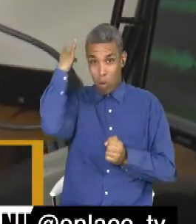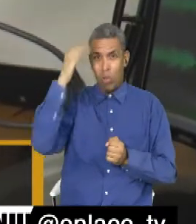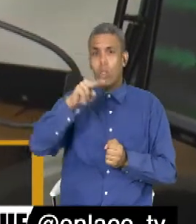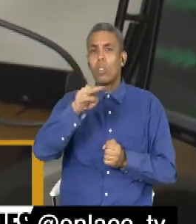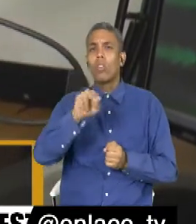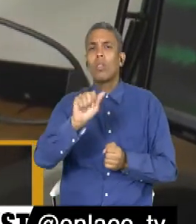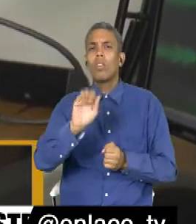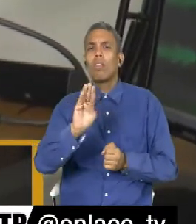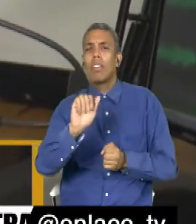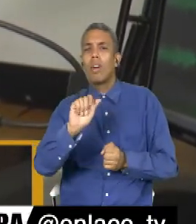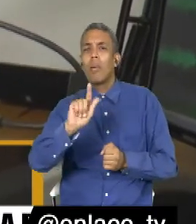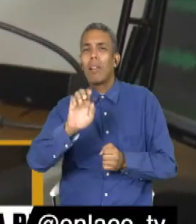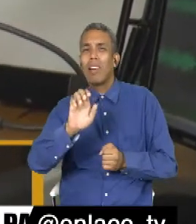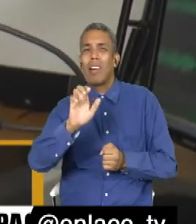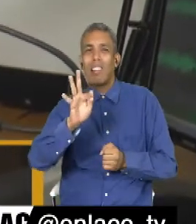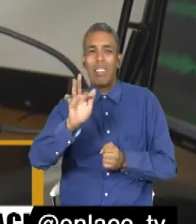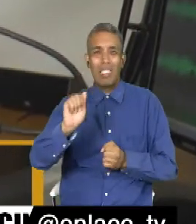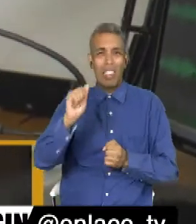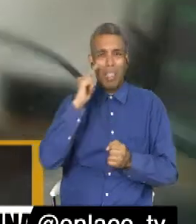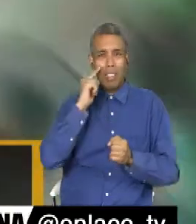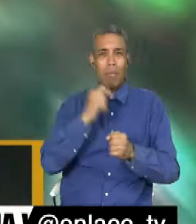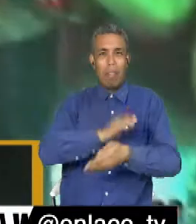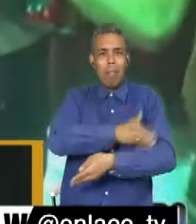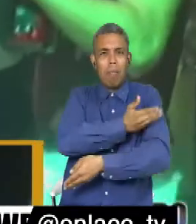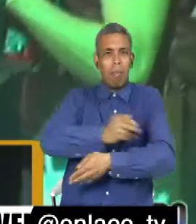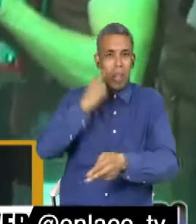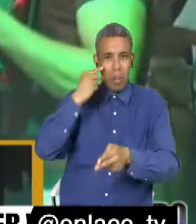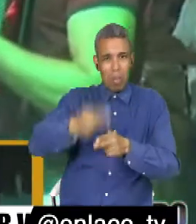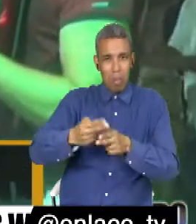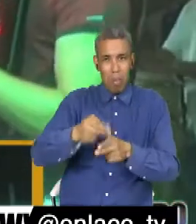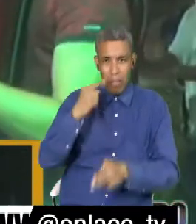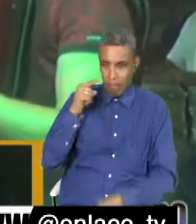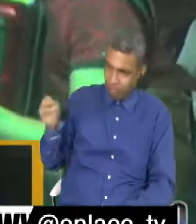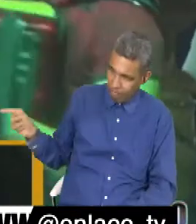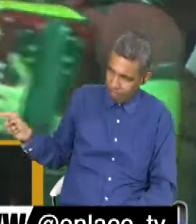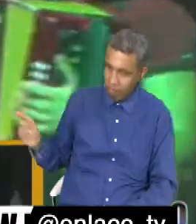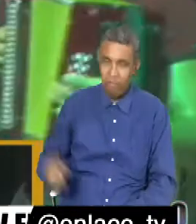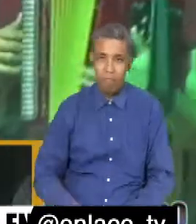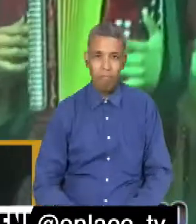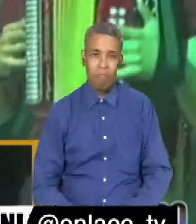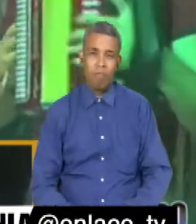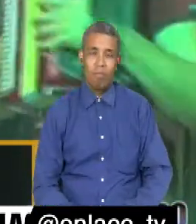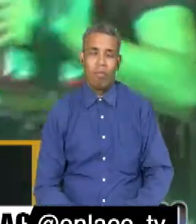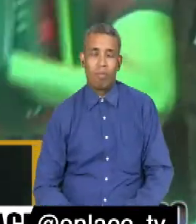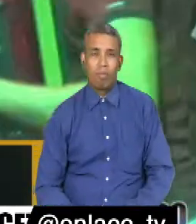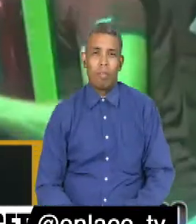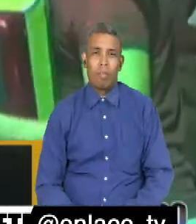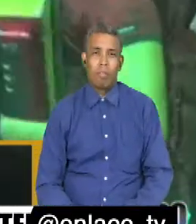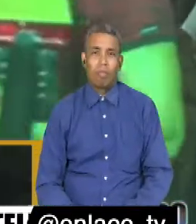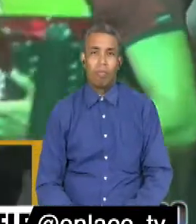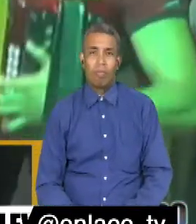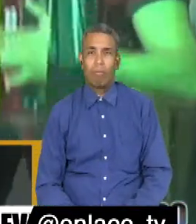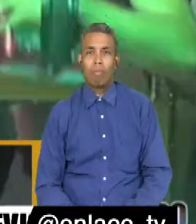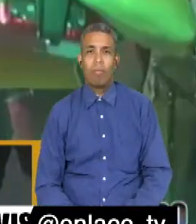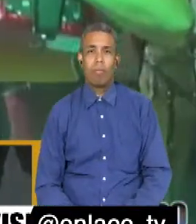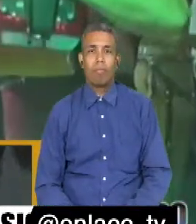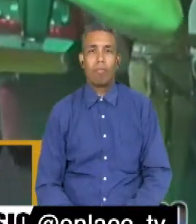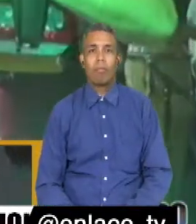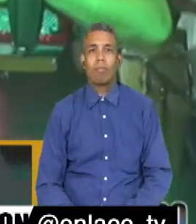Ochoa. Este tema se llama Las Siete Maravillas. La profesora ha llamado la atención y que por bajo